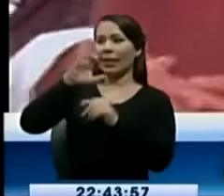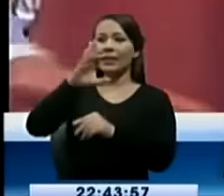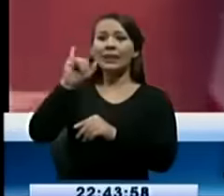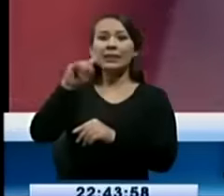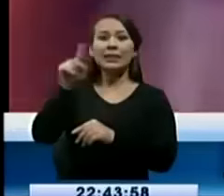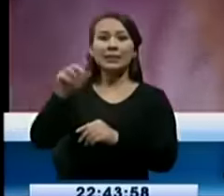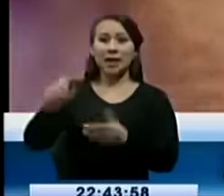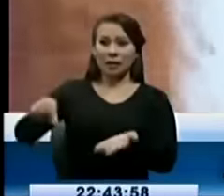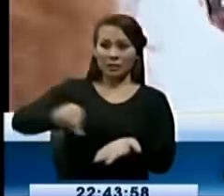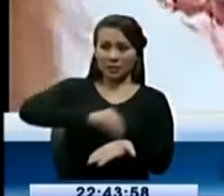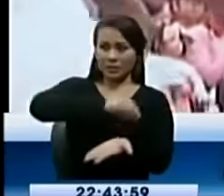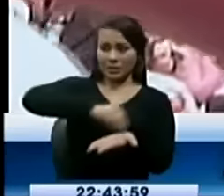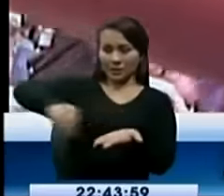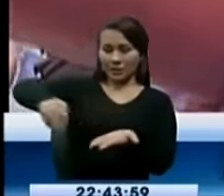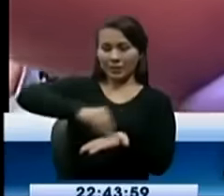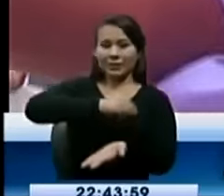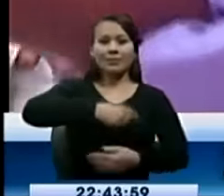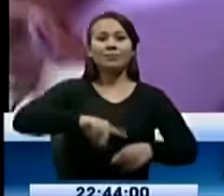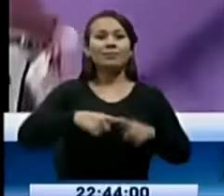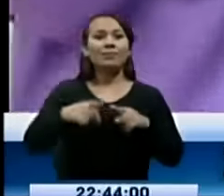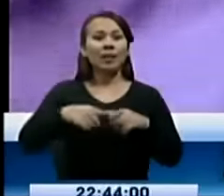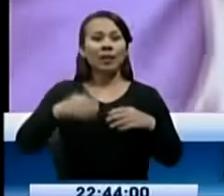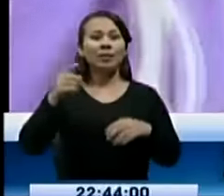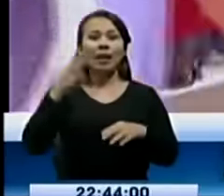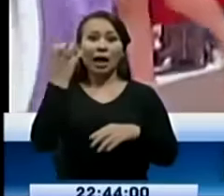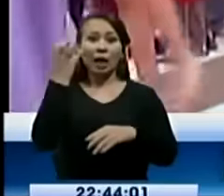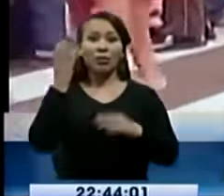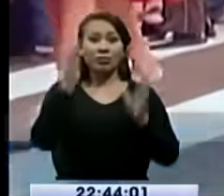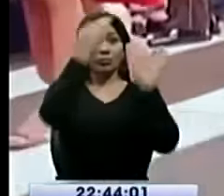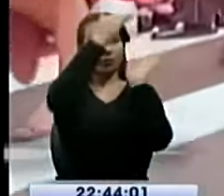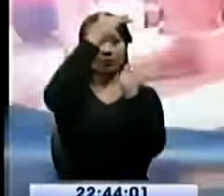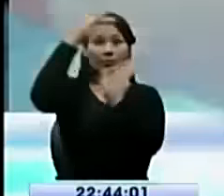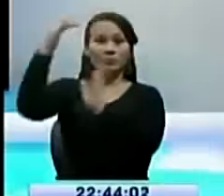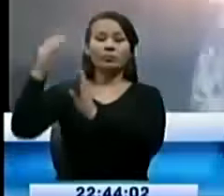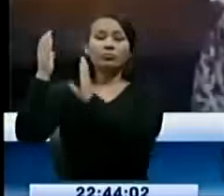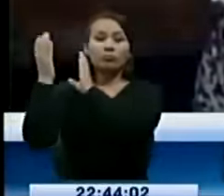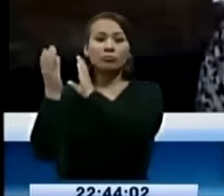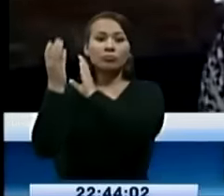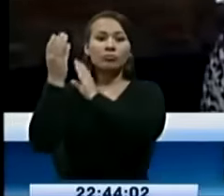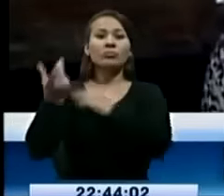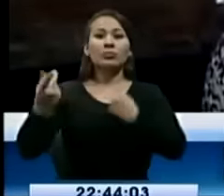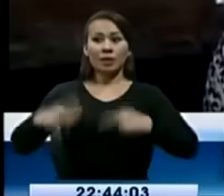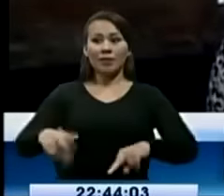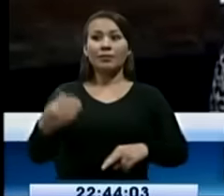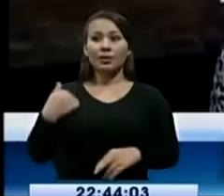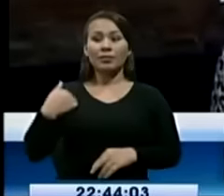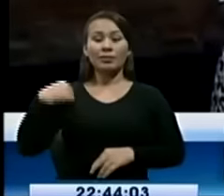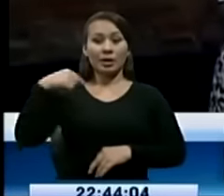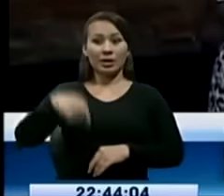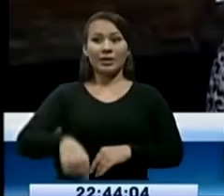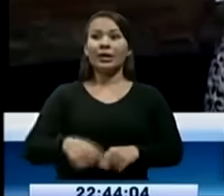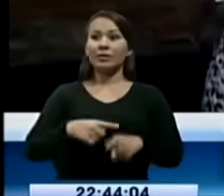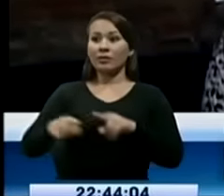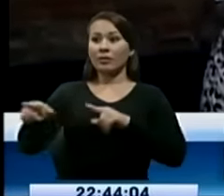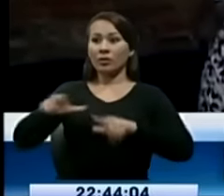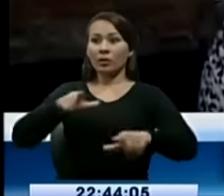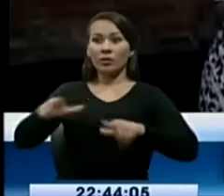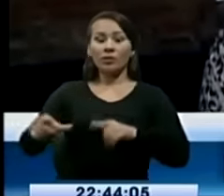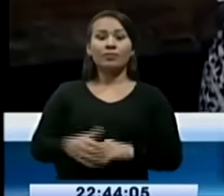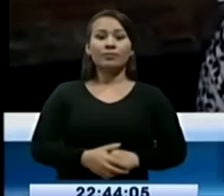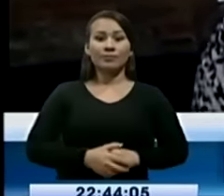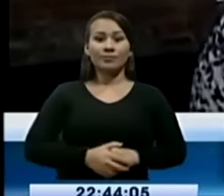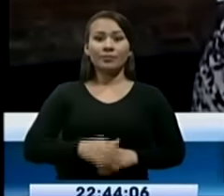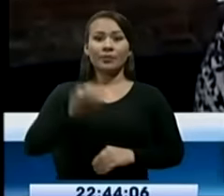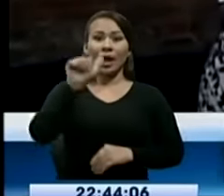urbe, con motivos relacionados con las 14 estaciones del Vía Crucis. También tenemos un grafo que es arte Madonari,